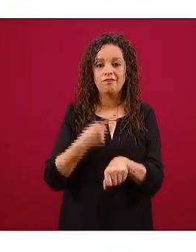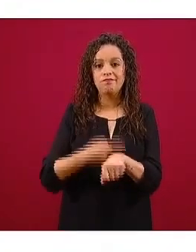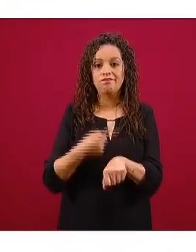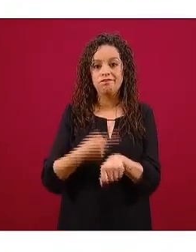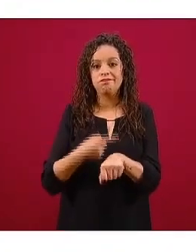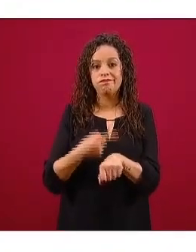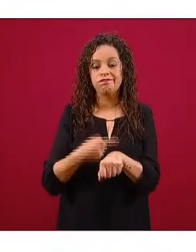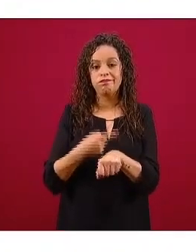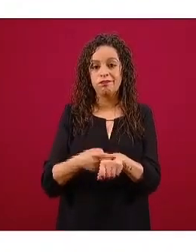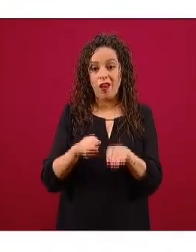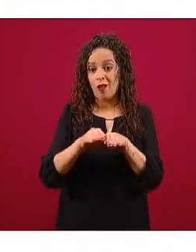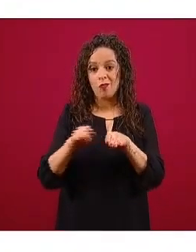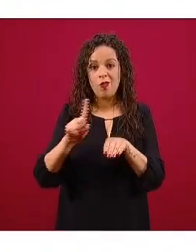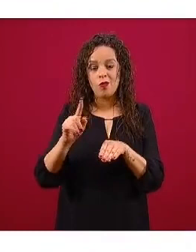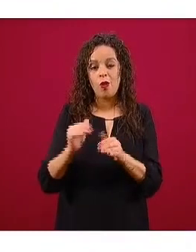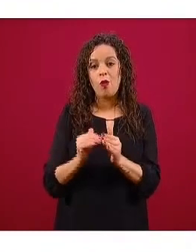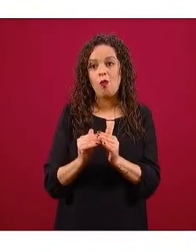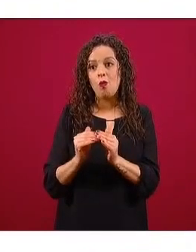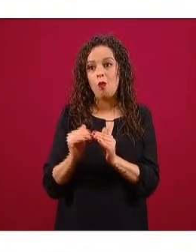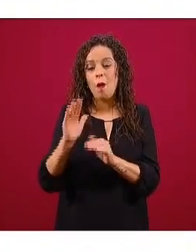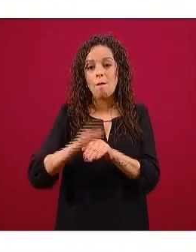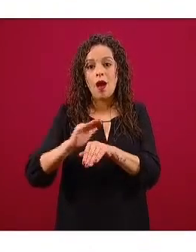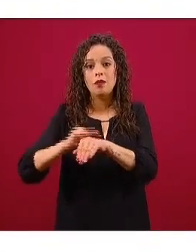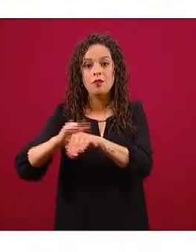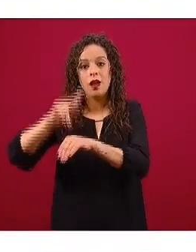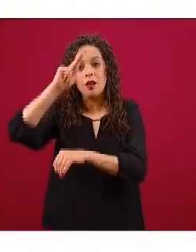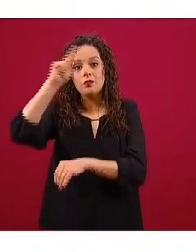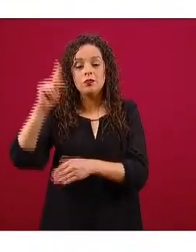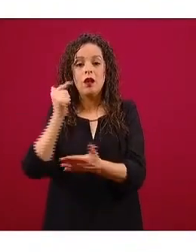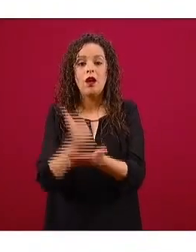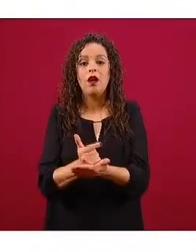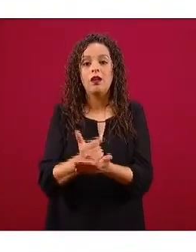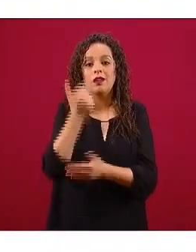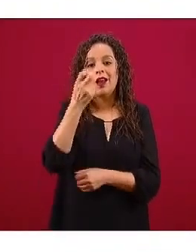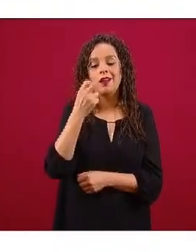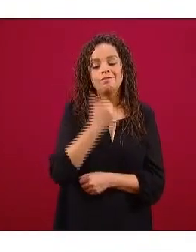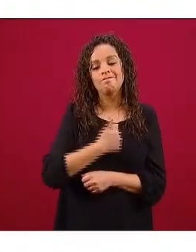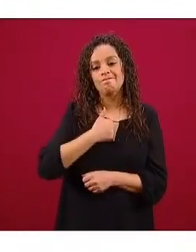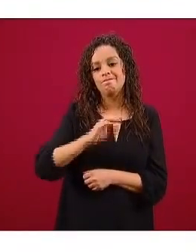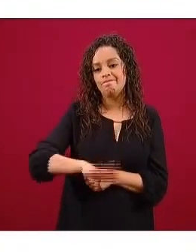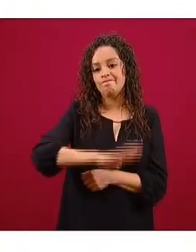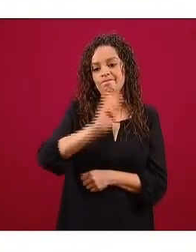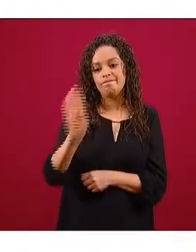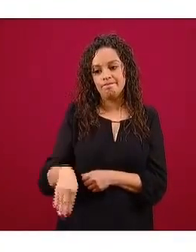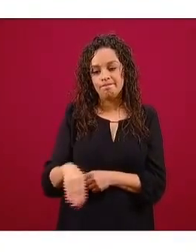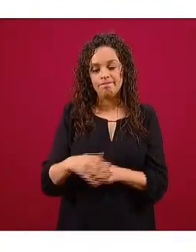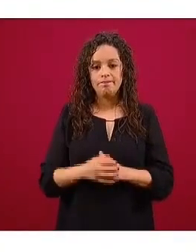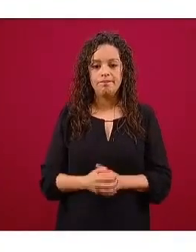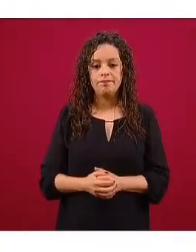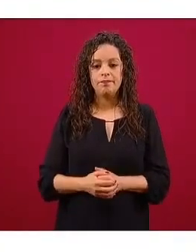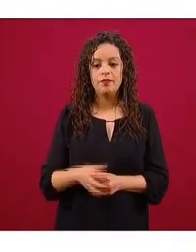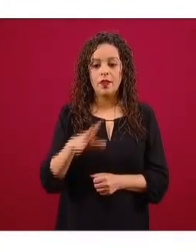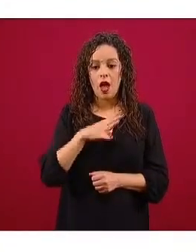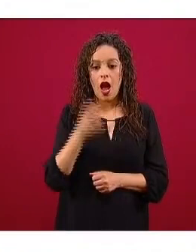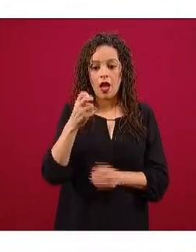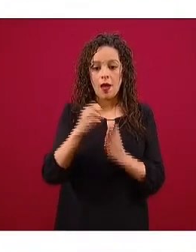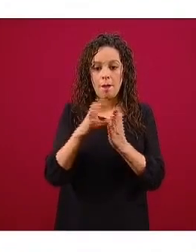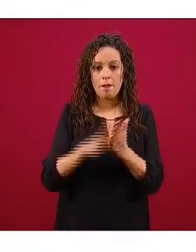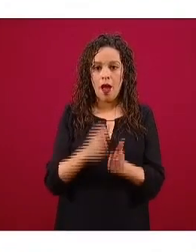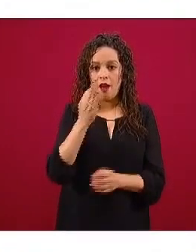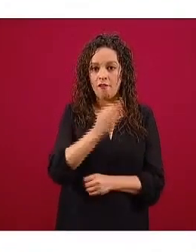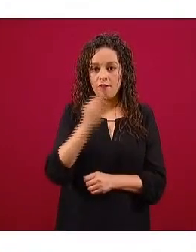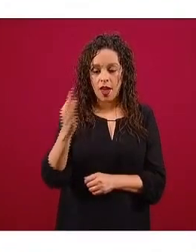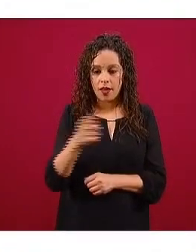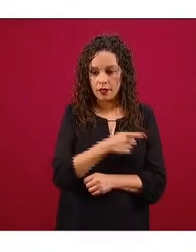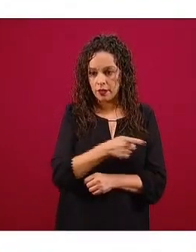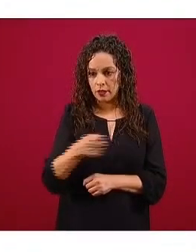enfermedad. Podemos ver cómo se distribuye en el tiempo la ocurrencia de esa defunción, y podemos también notar de estas